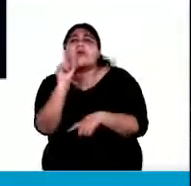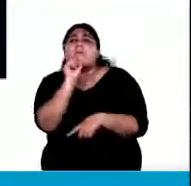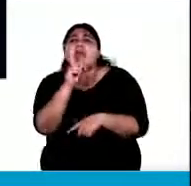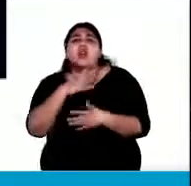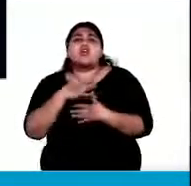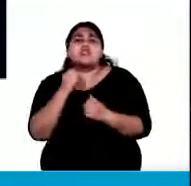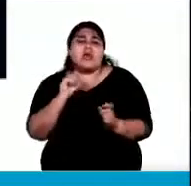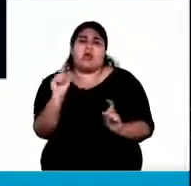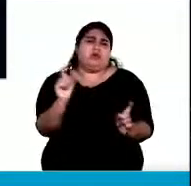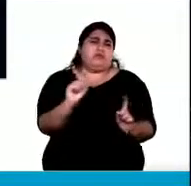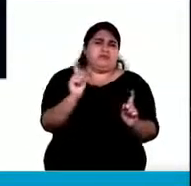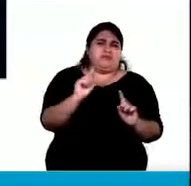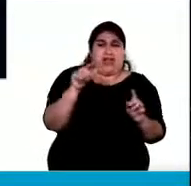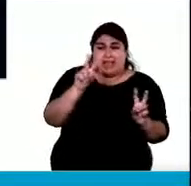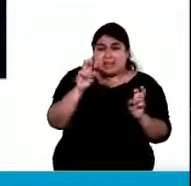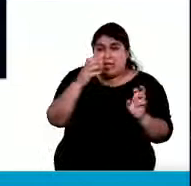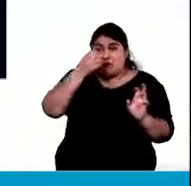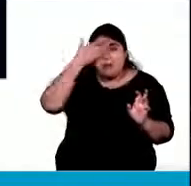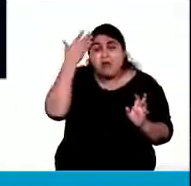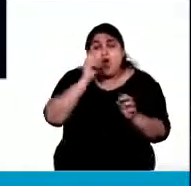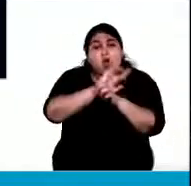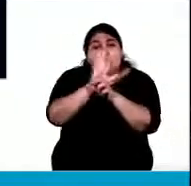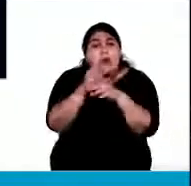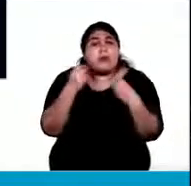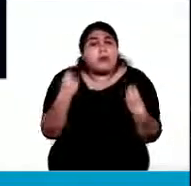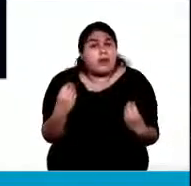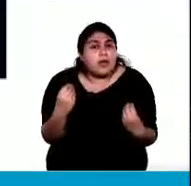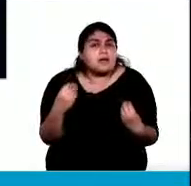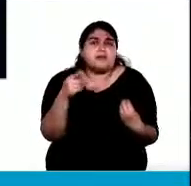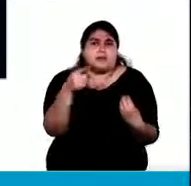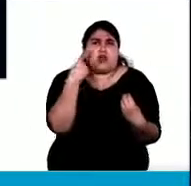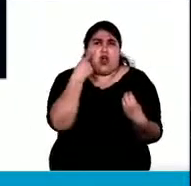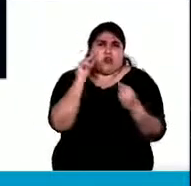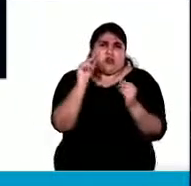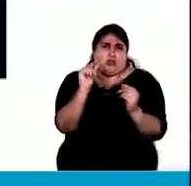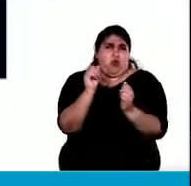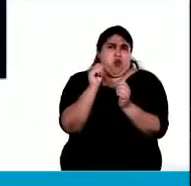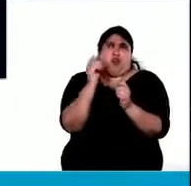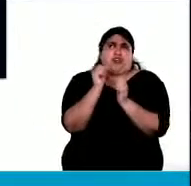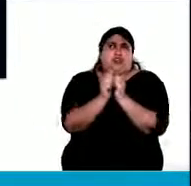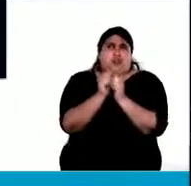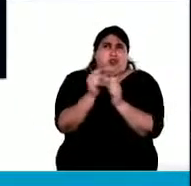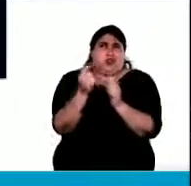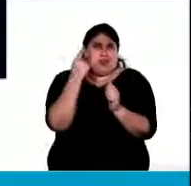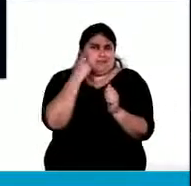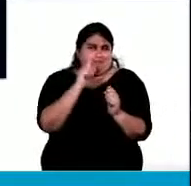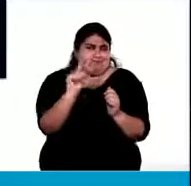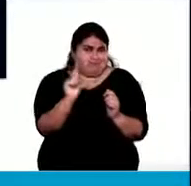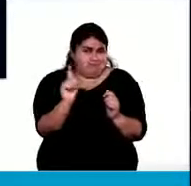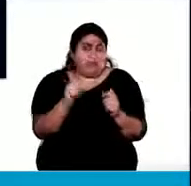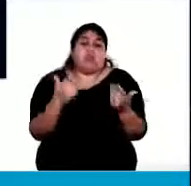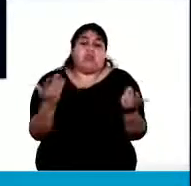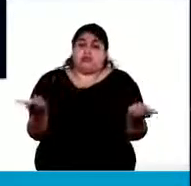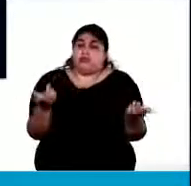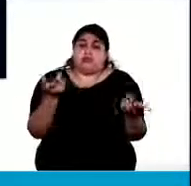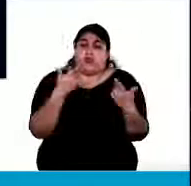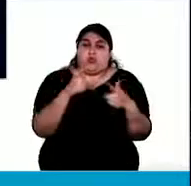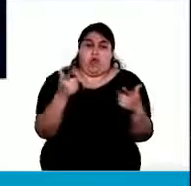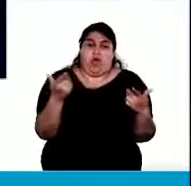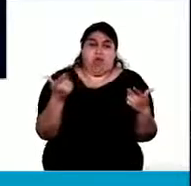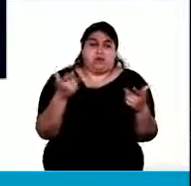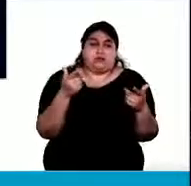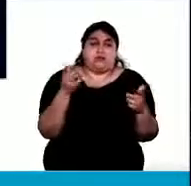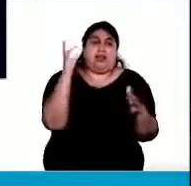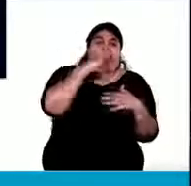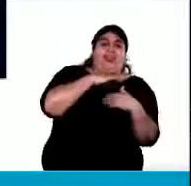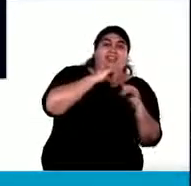lo que ha demostrado esta enfermedad, sobre la cual poco se conoce todavía, es que no hay algunos a los que ataque y a